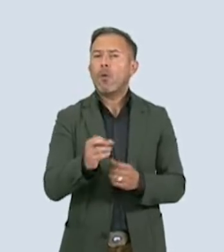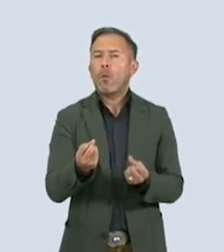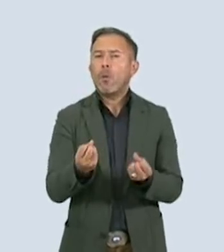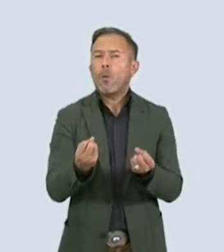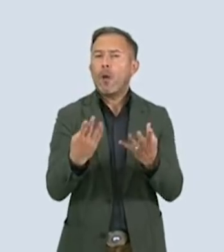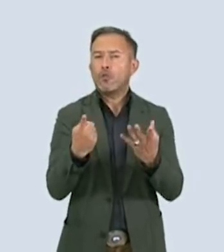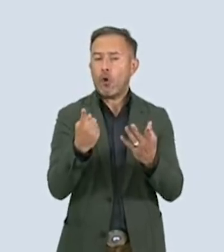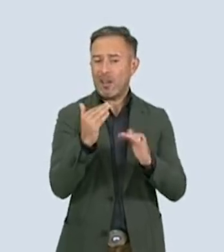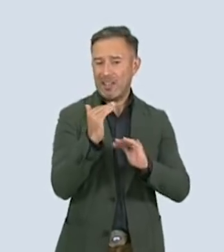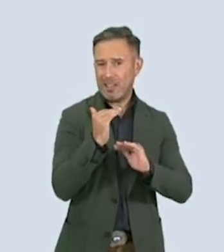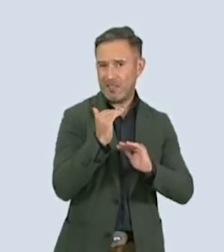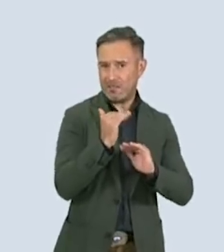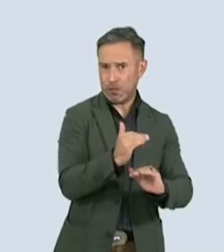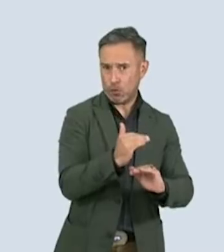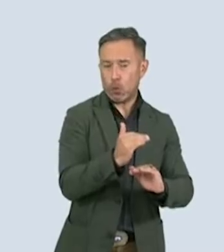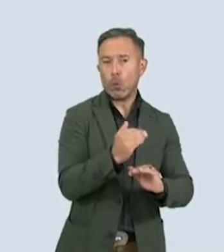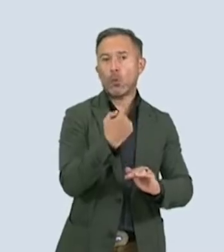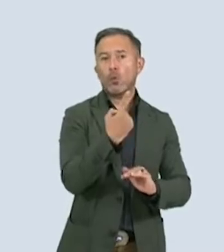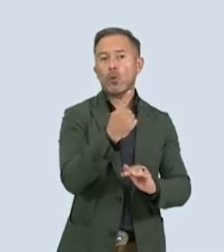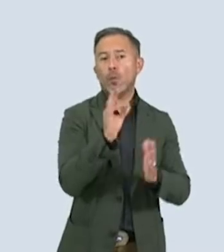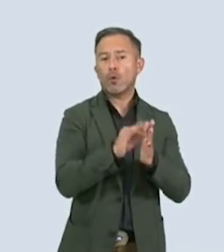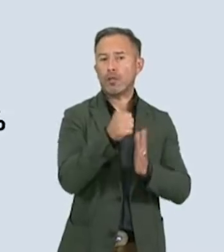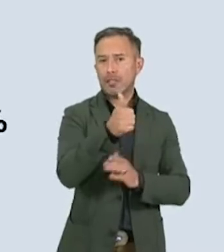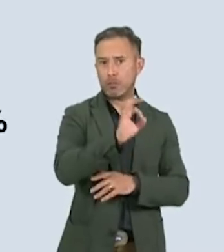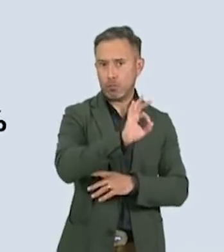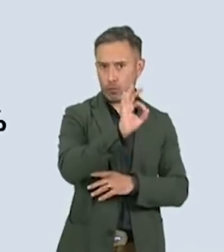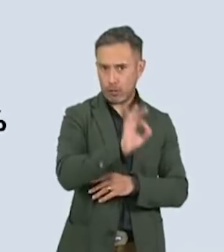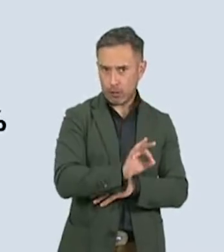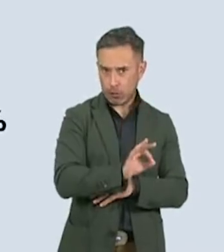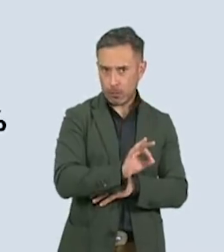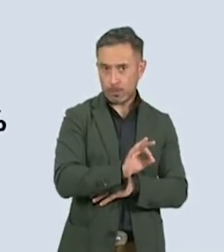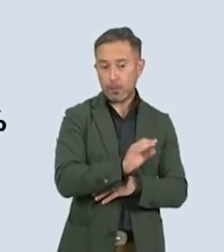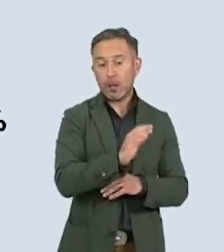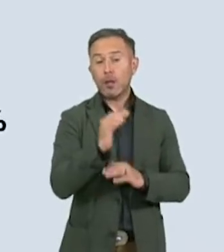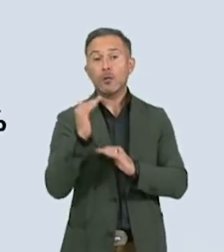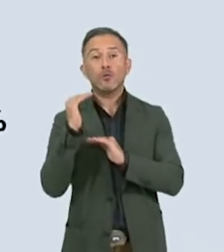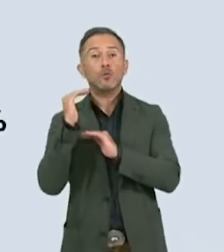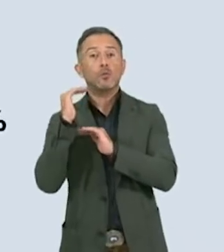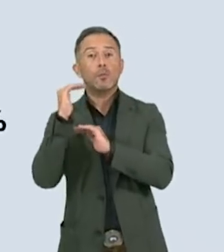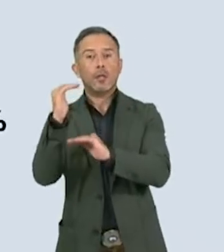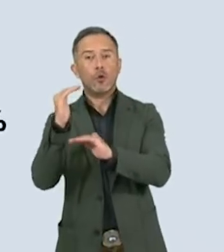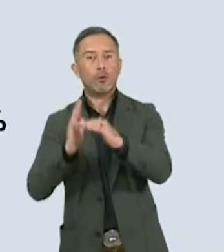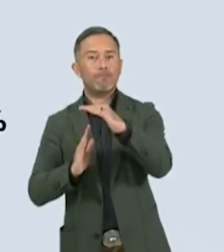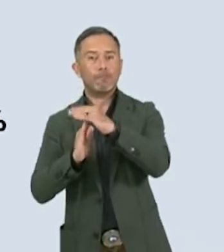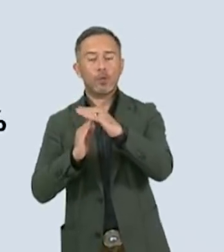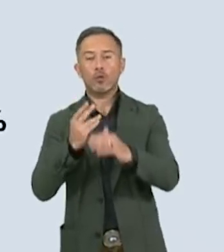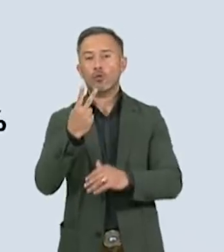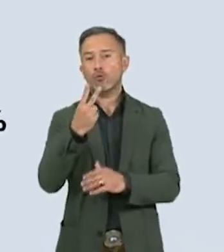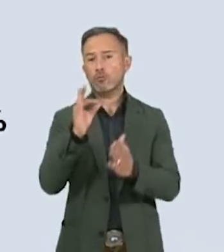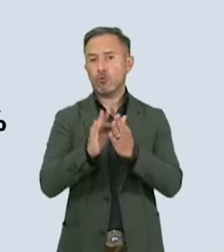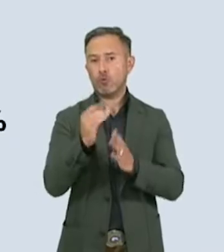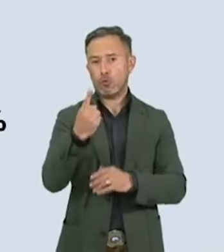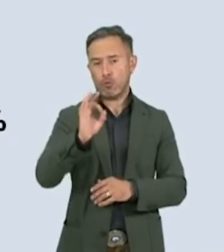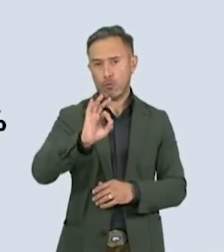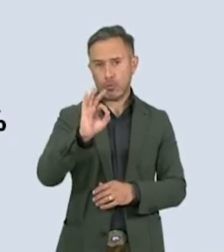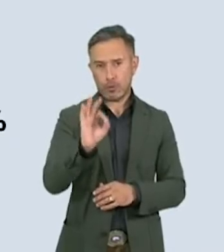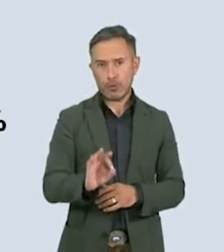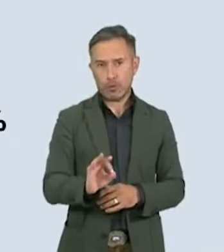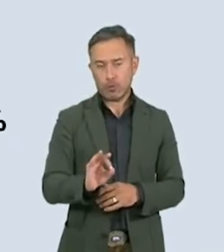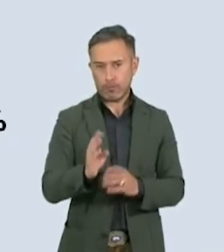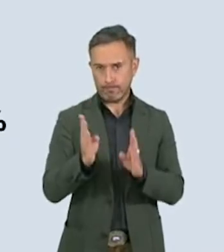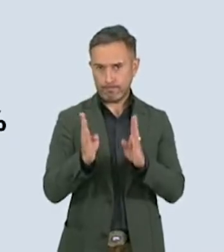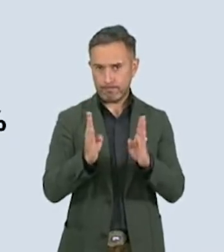límite inferior es el 1.6 por ciento y el superior 2.1 por ciento